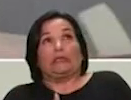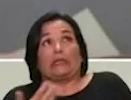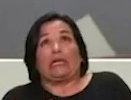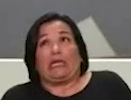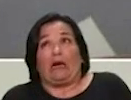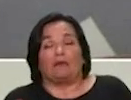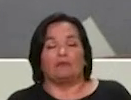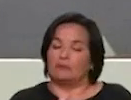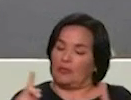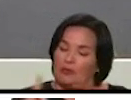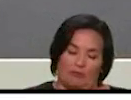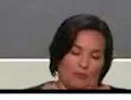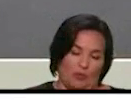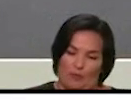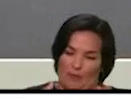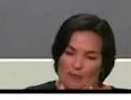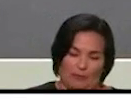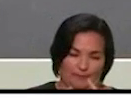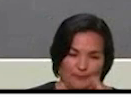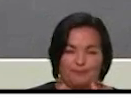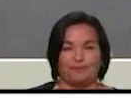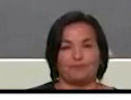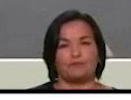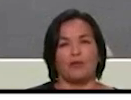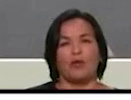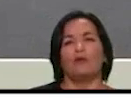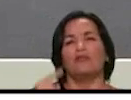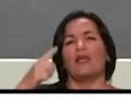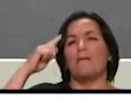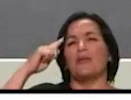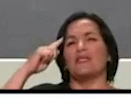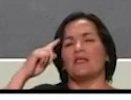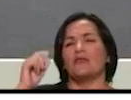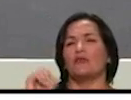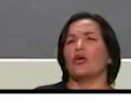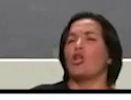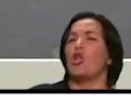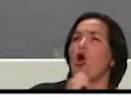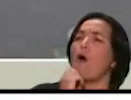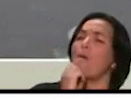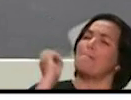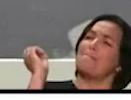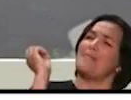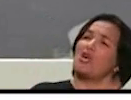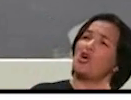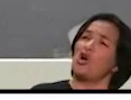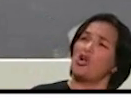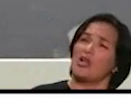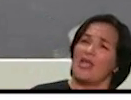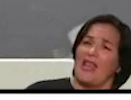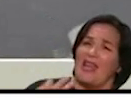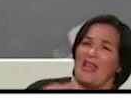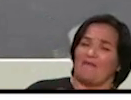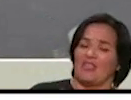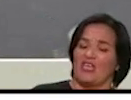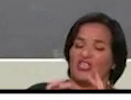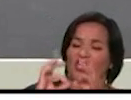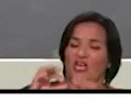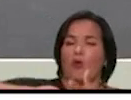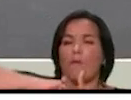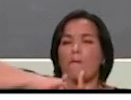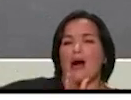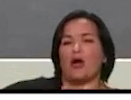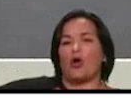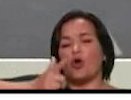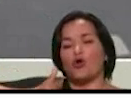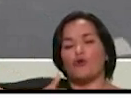Mujica, ¿sigue pensando que lo más lindo de la vida es entrar a un banco con un revólver y sentirse el